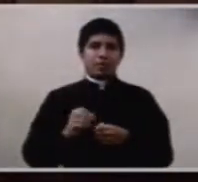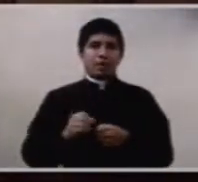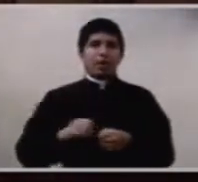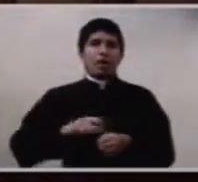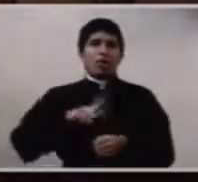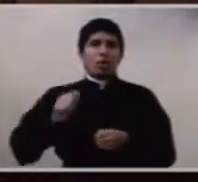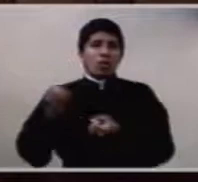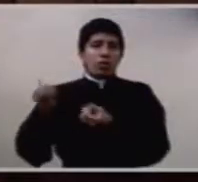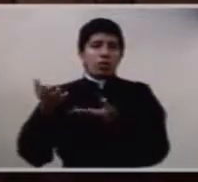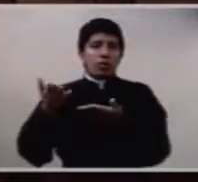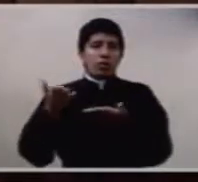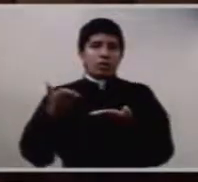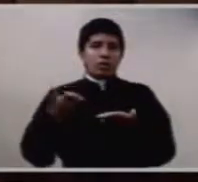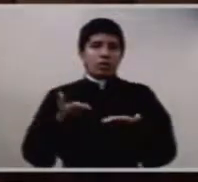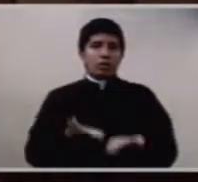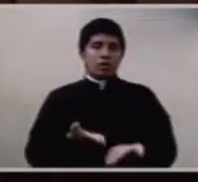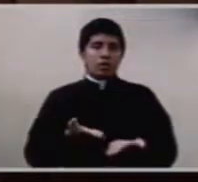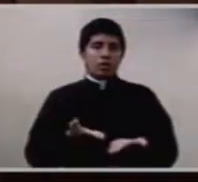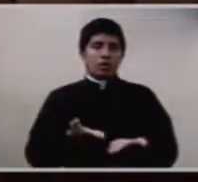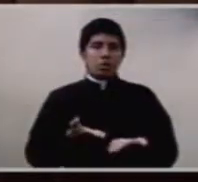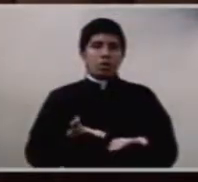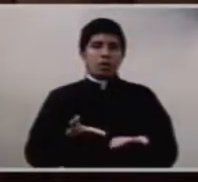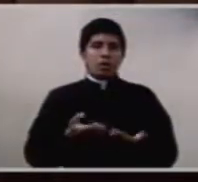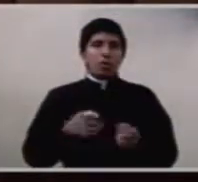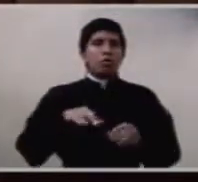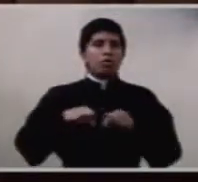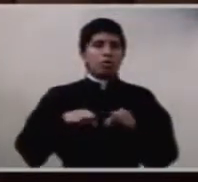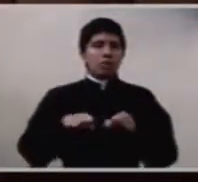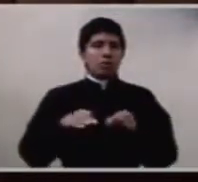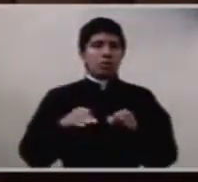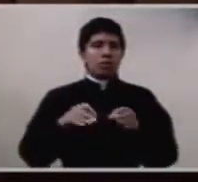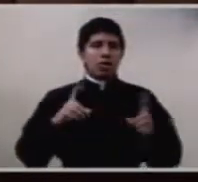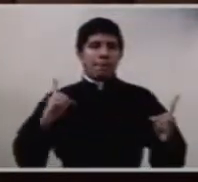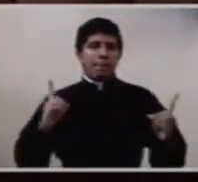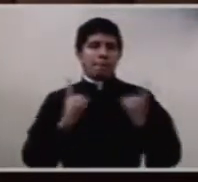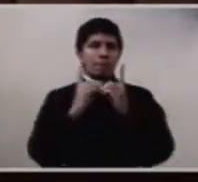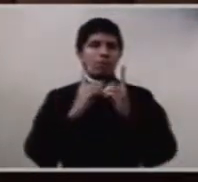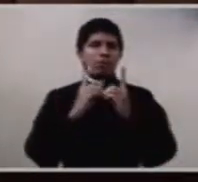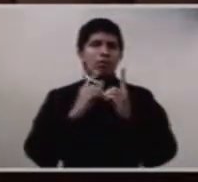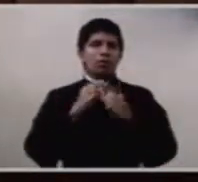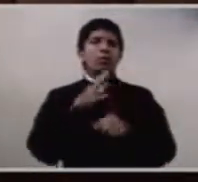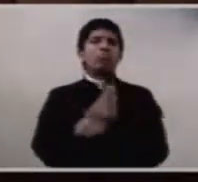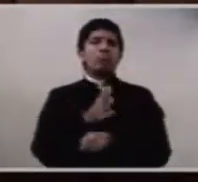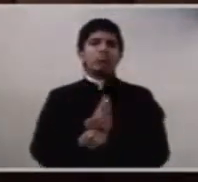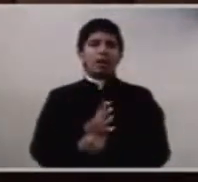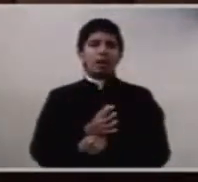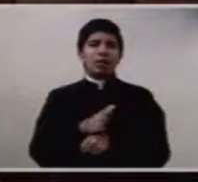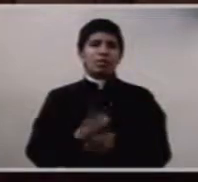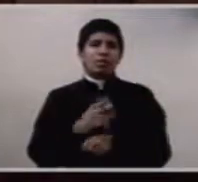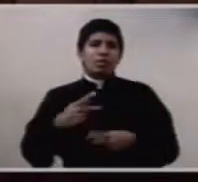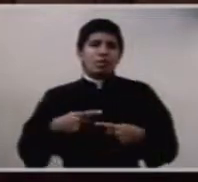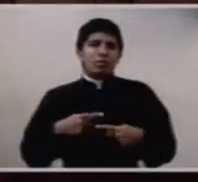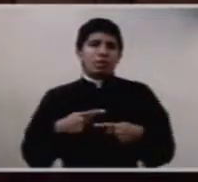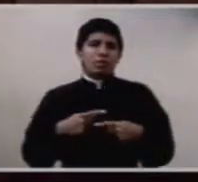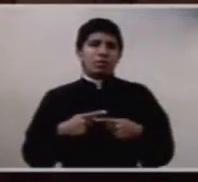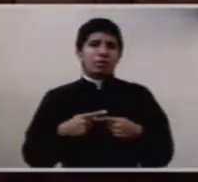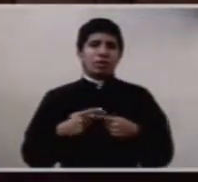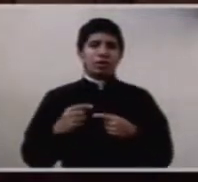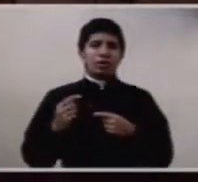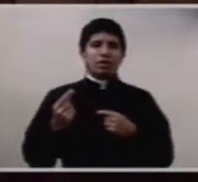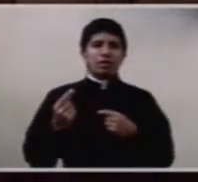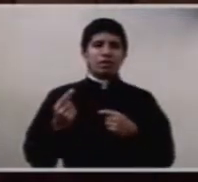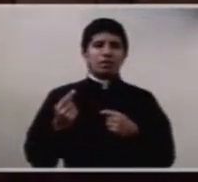encontró algunas protestas silenciosas por parte de aquellas personas que regenteaban